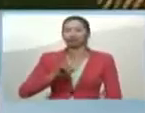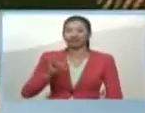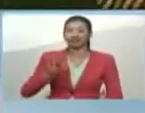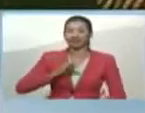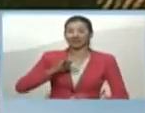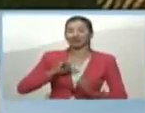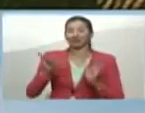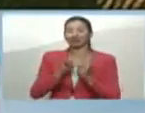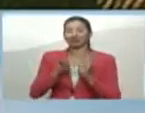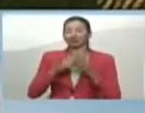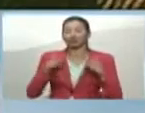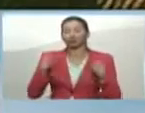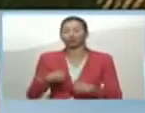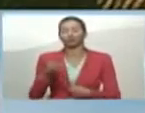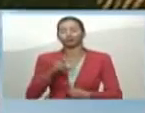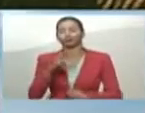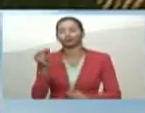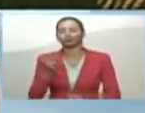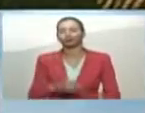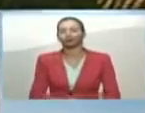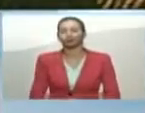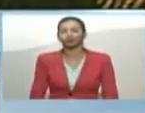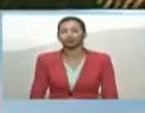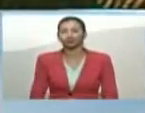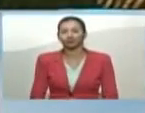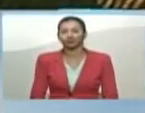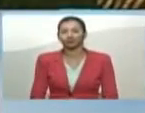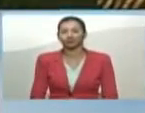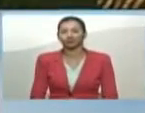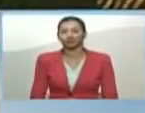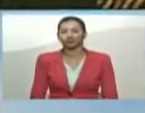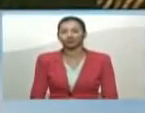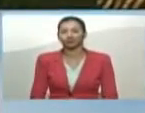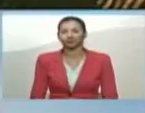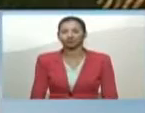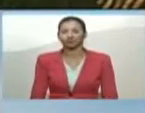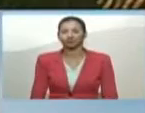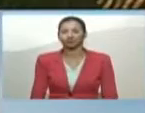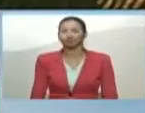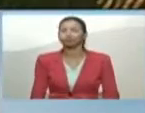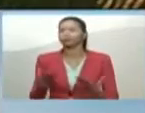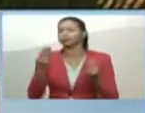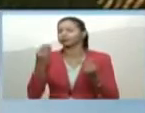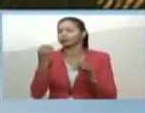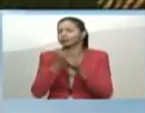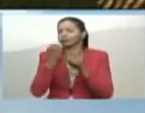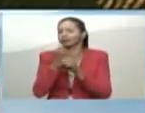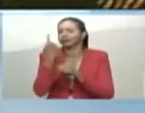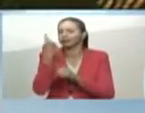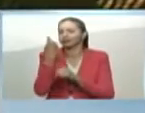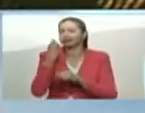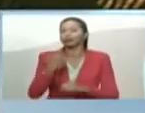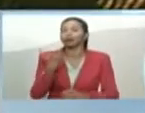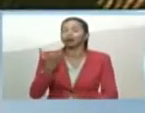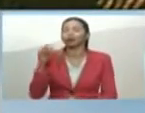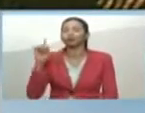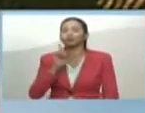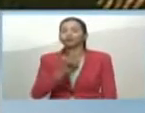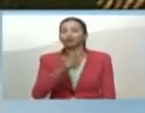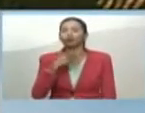Bueno, tenemos cinco voceros que quedan. Hay muchas tareas. Voy a darle la